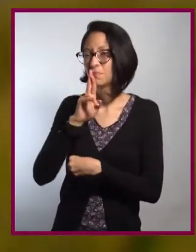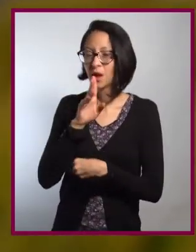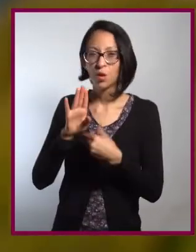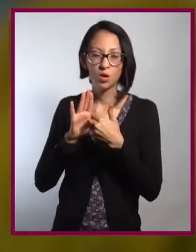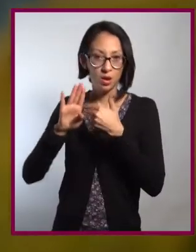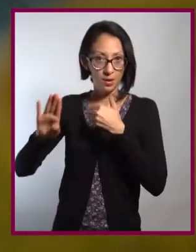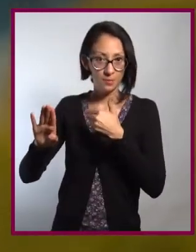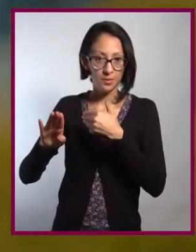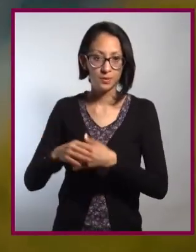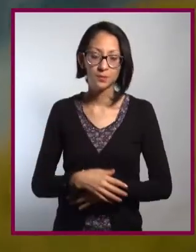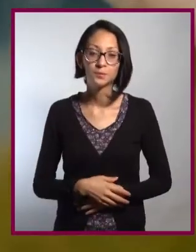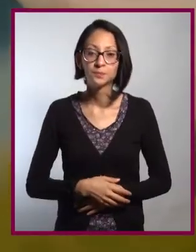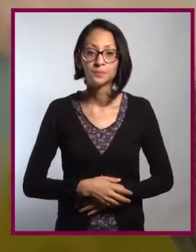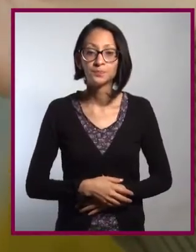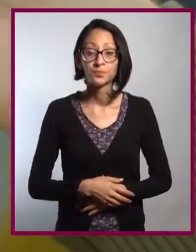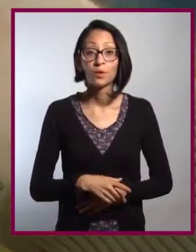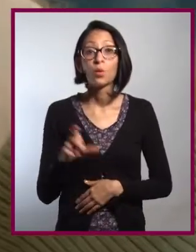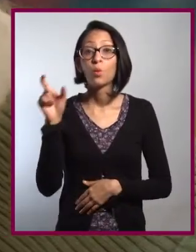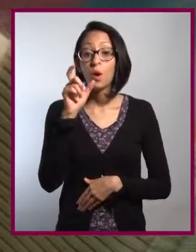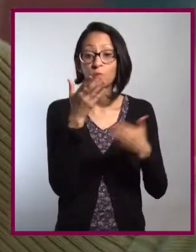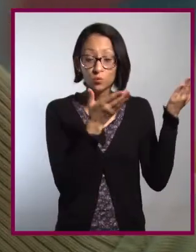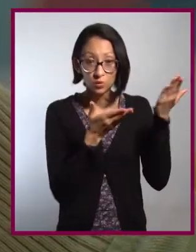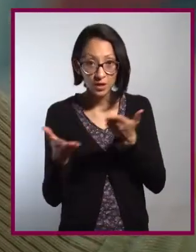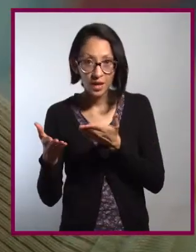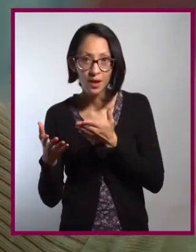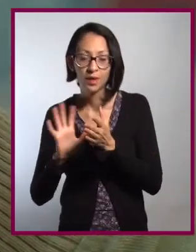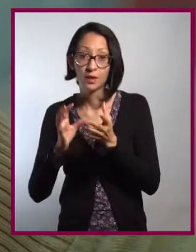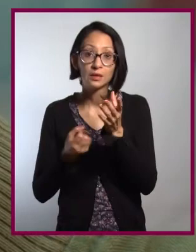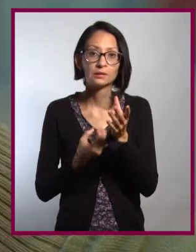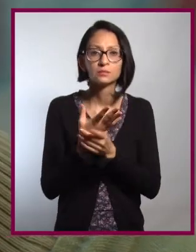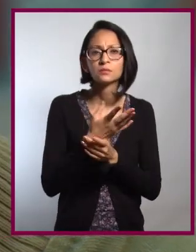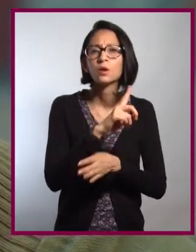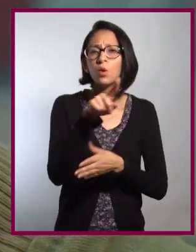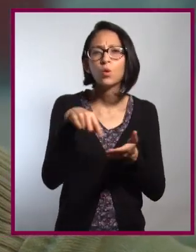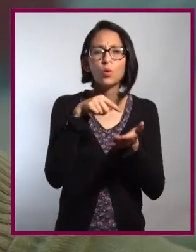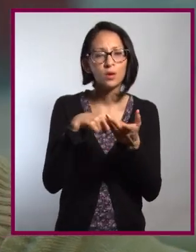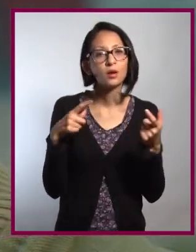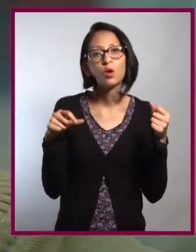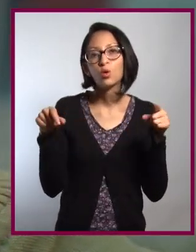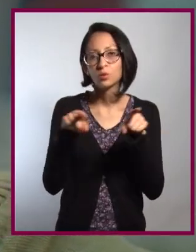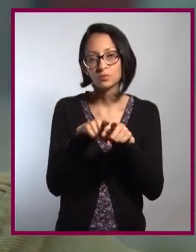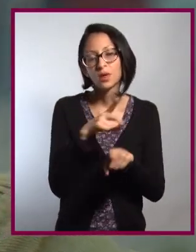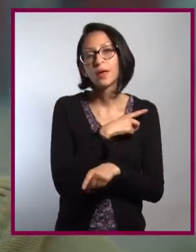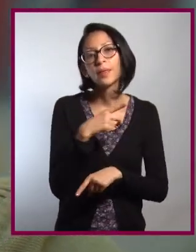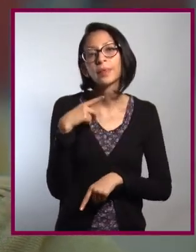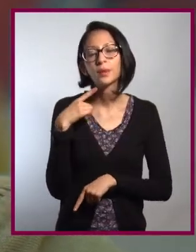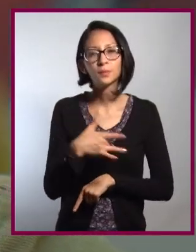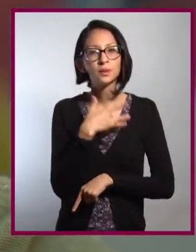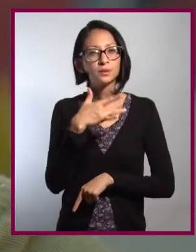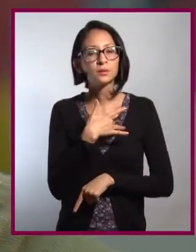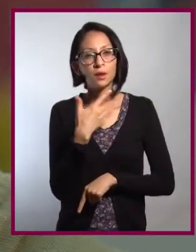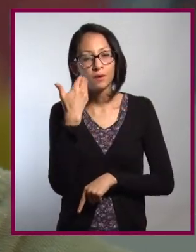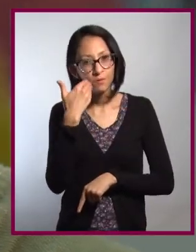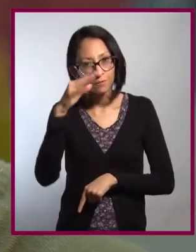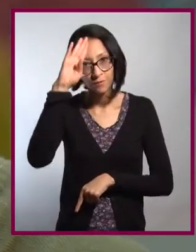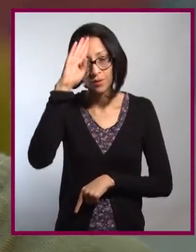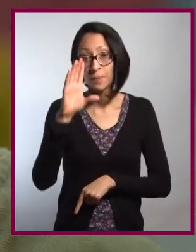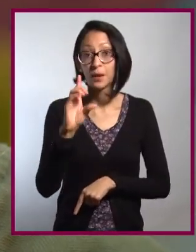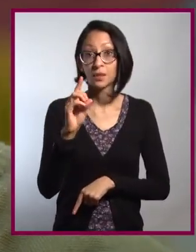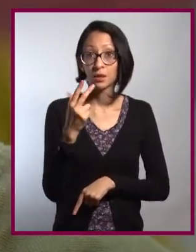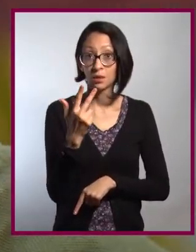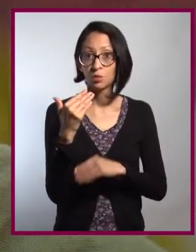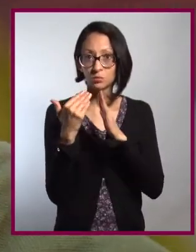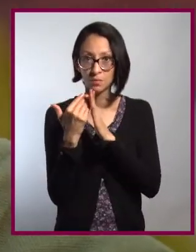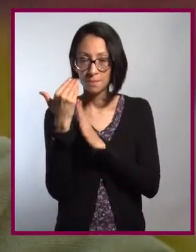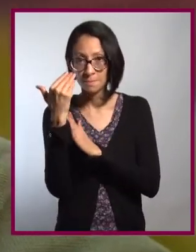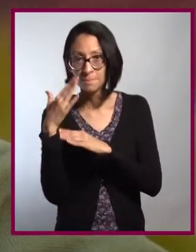Las medidas de llegada y salida en cualquier sitio son las mismas. Detección de síntomas como fiebre superior a 38 grados centígrados